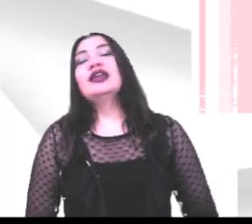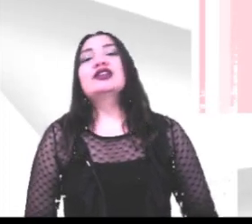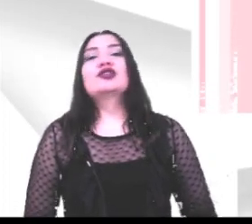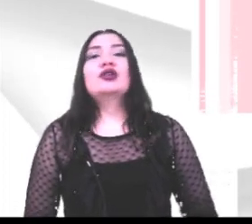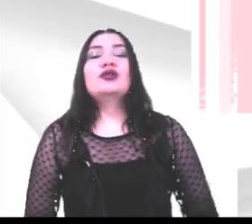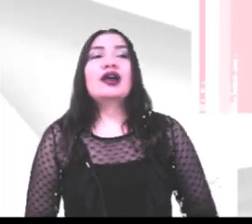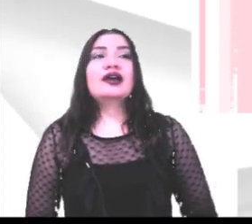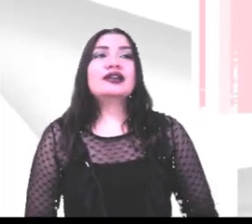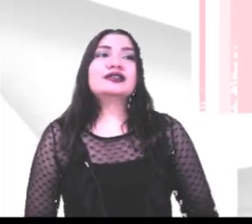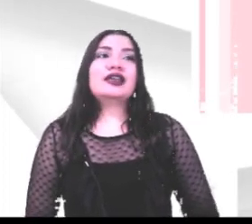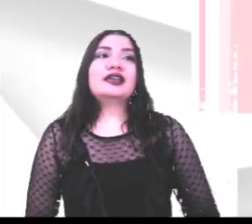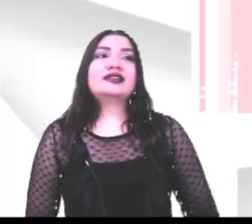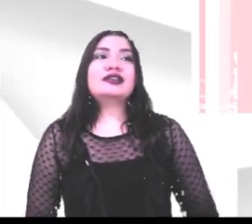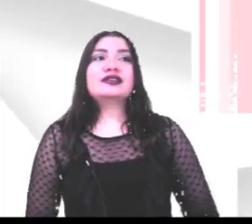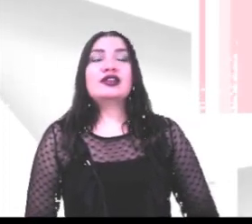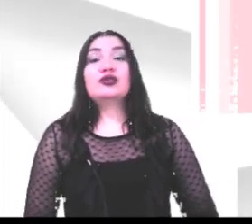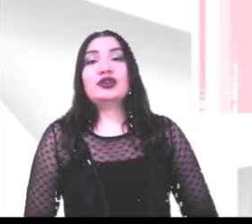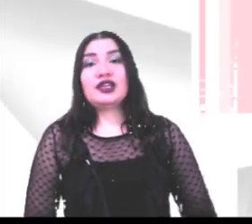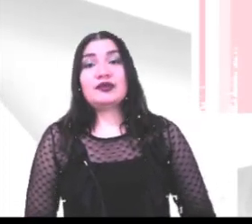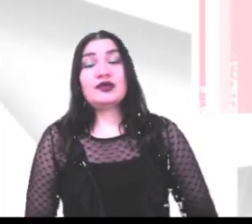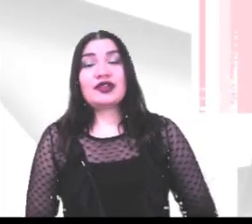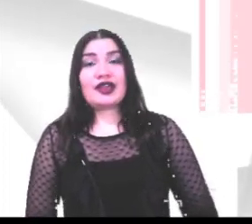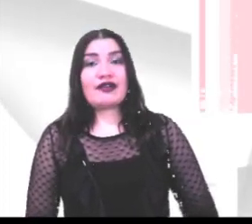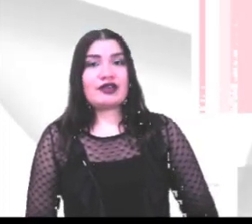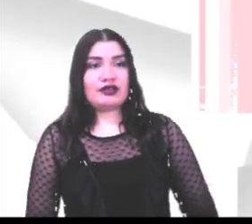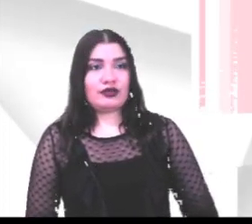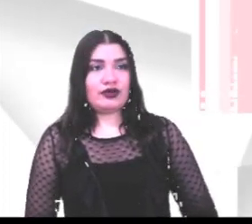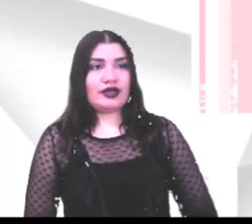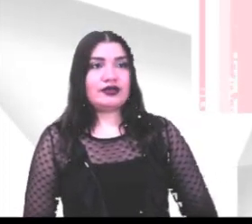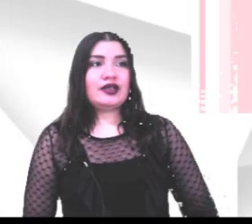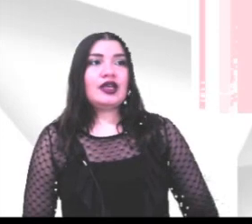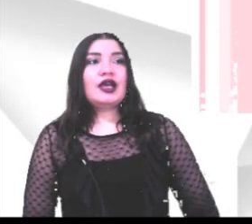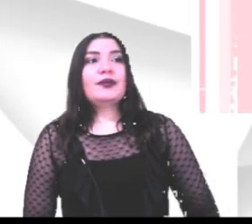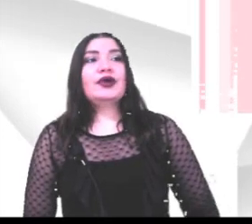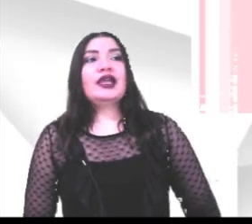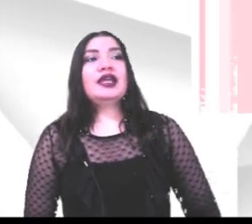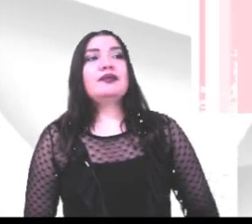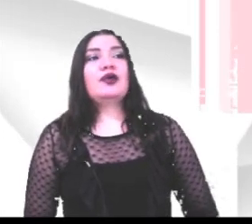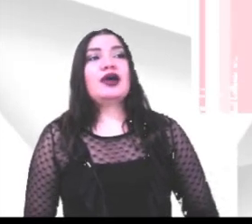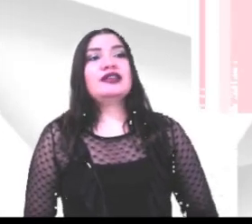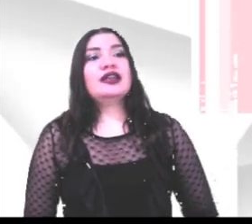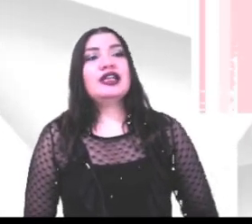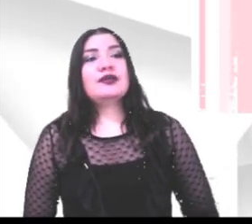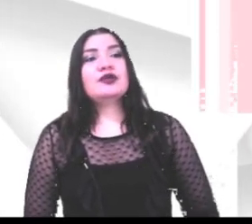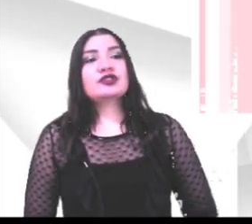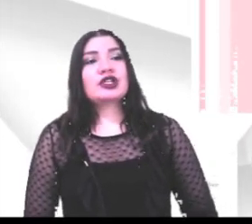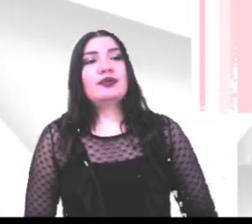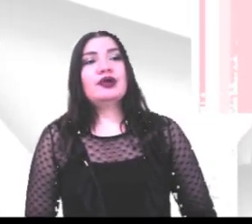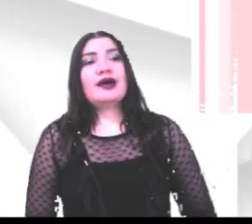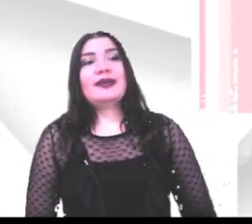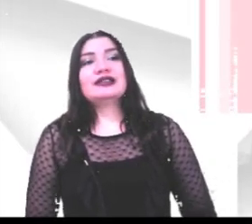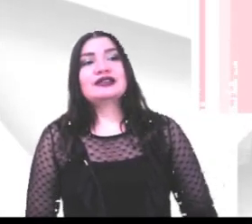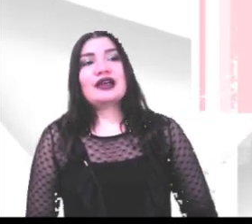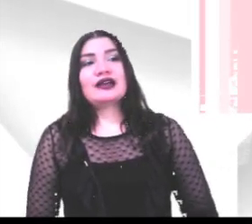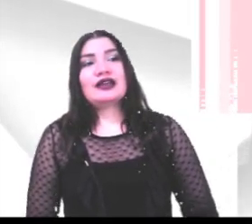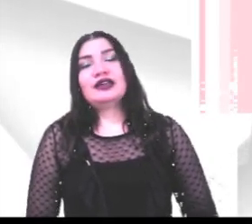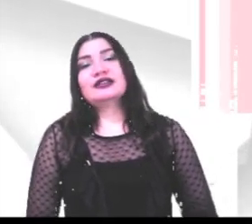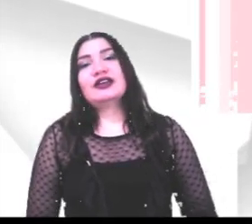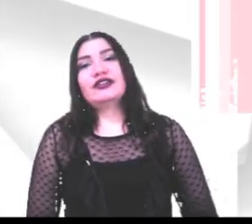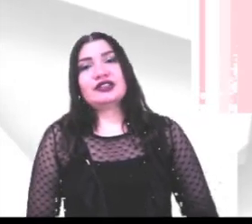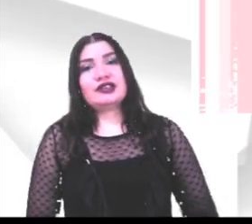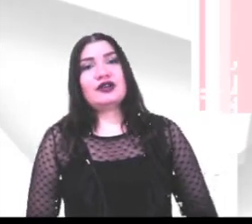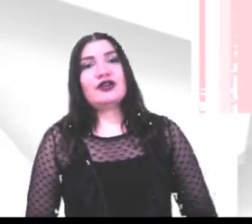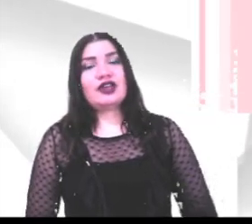en estos lugares existe turismo de aventura por ejemplo ahí tenemos una panza